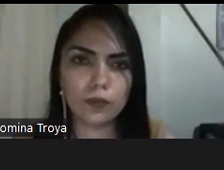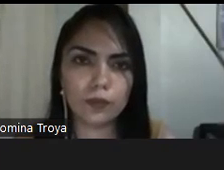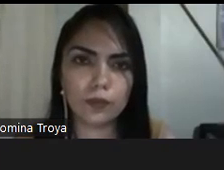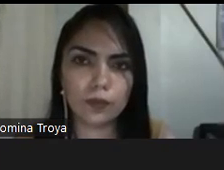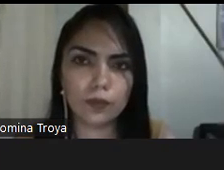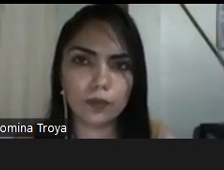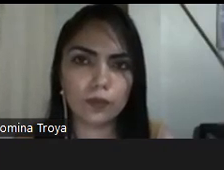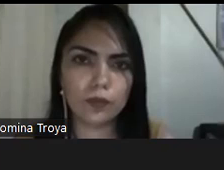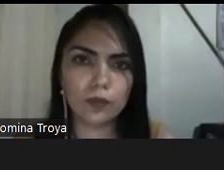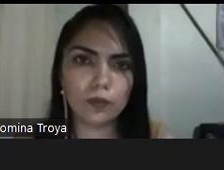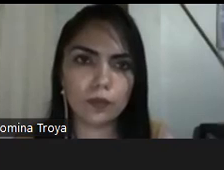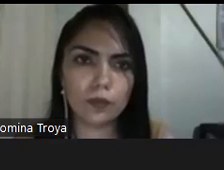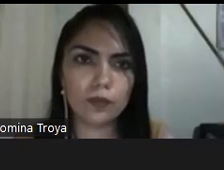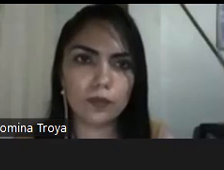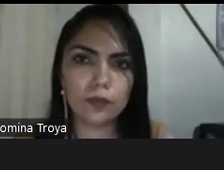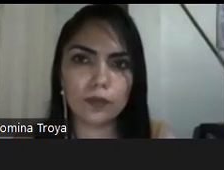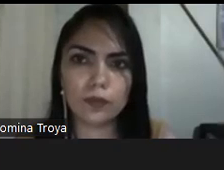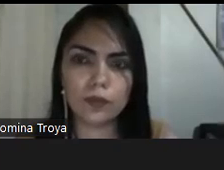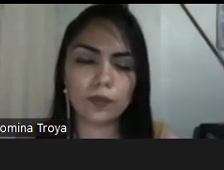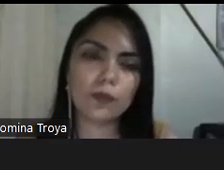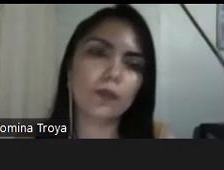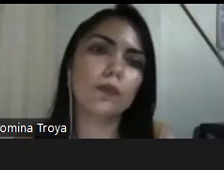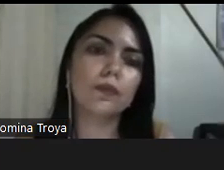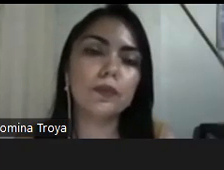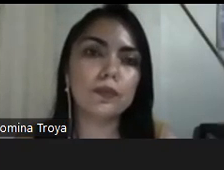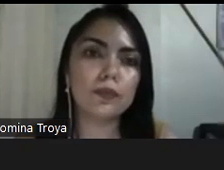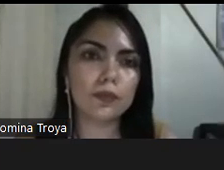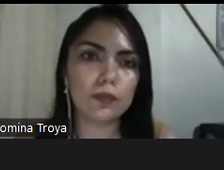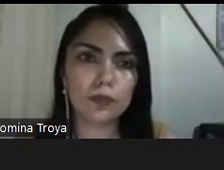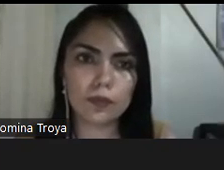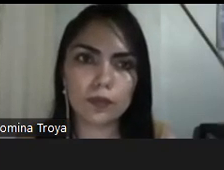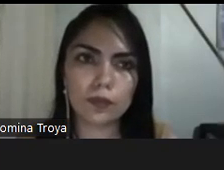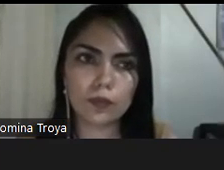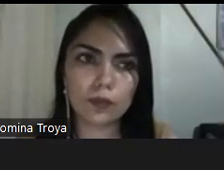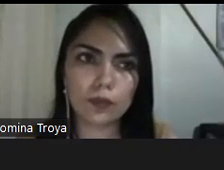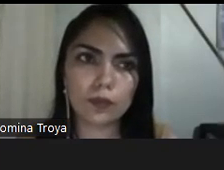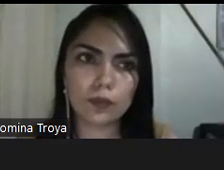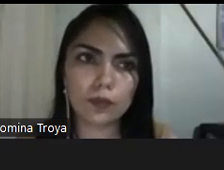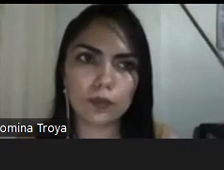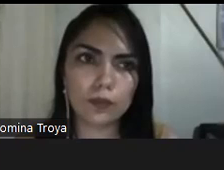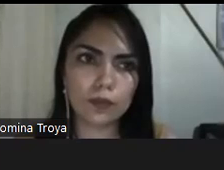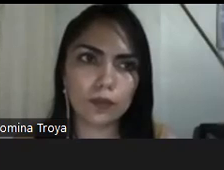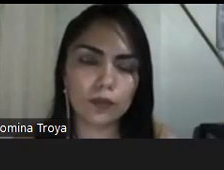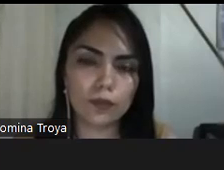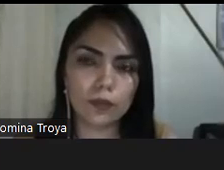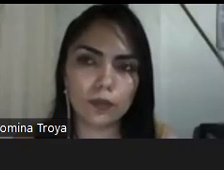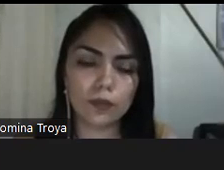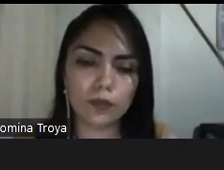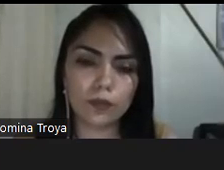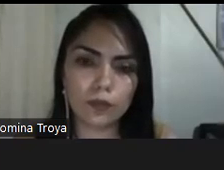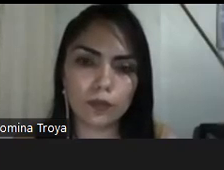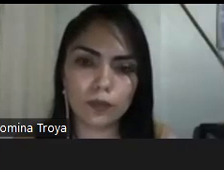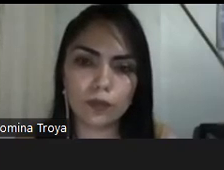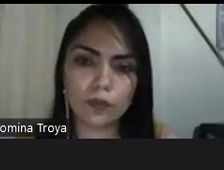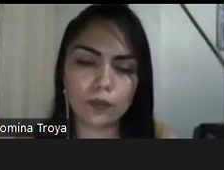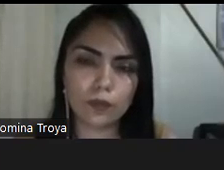los de medicamentos, o sea, ¿se vuelven dependientes por el efecto adverso o porque tal vez le encuentran algún gusto a